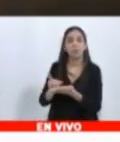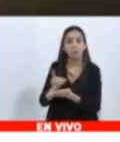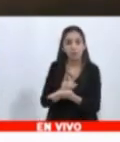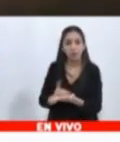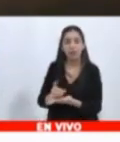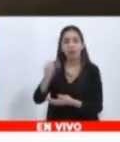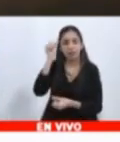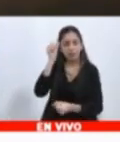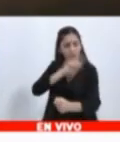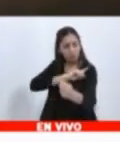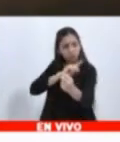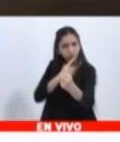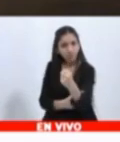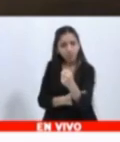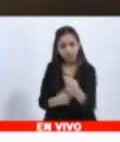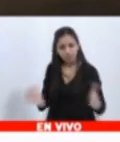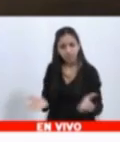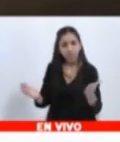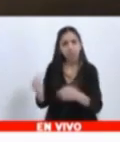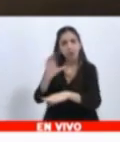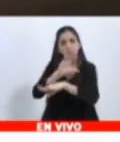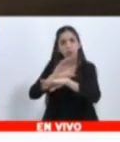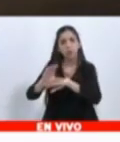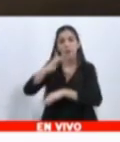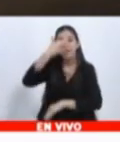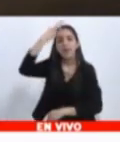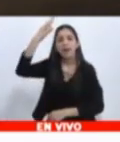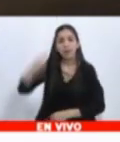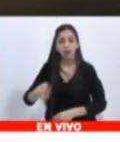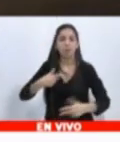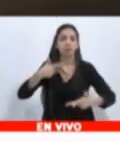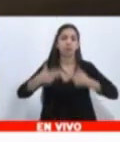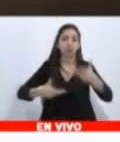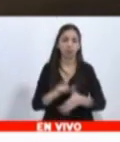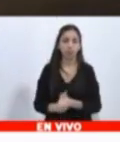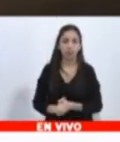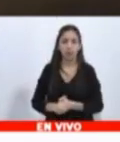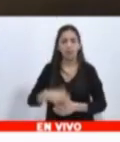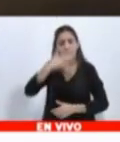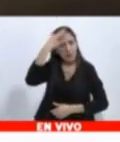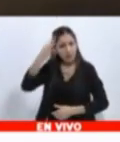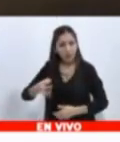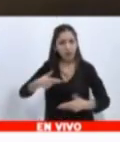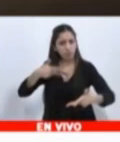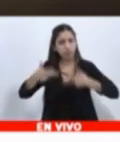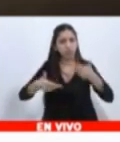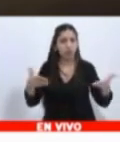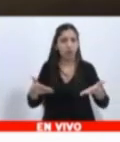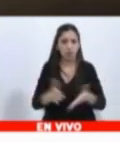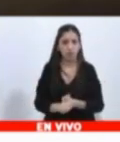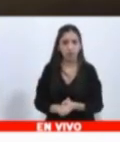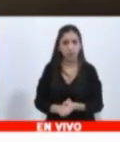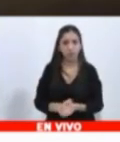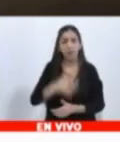Porque nuestra democracia va a fortalecerse a través de la verdad.